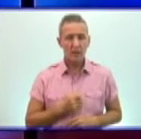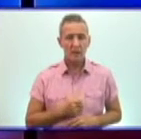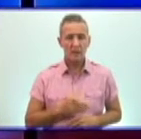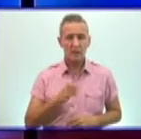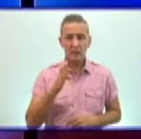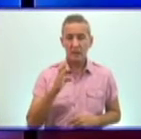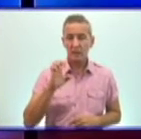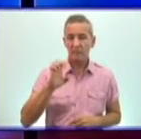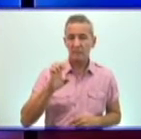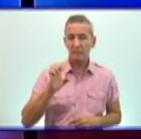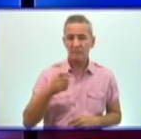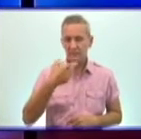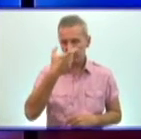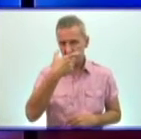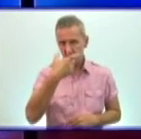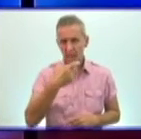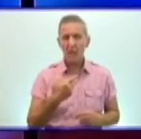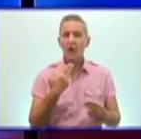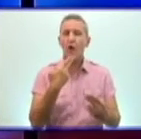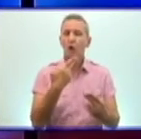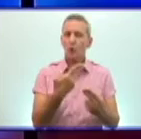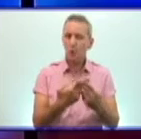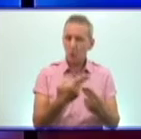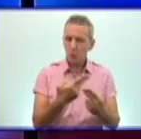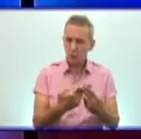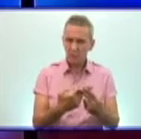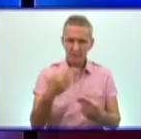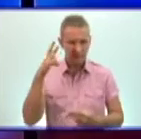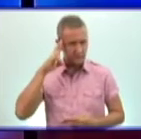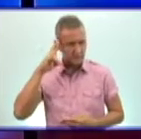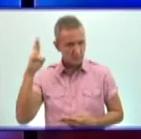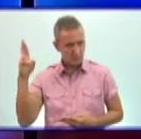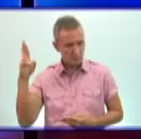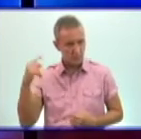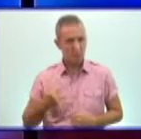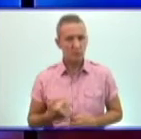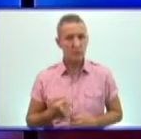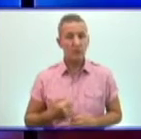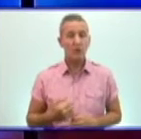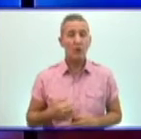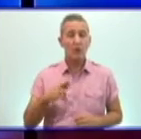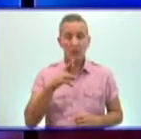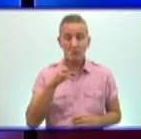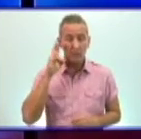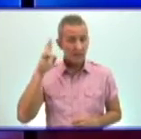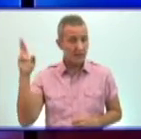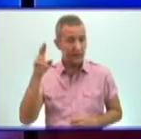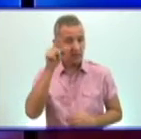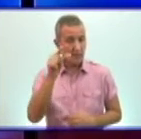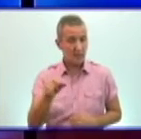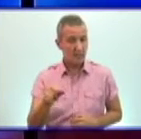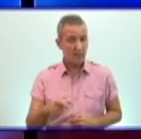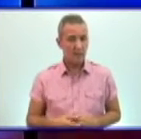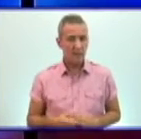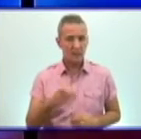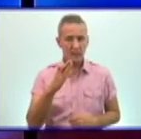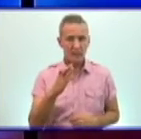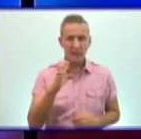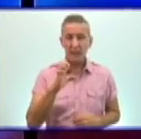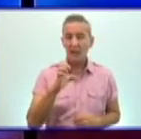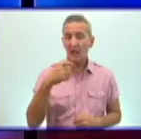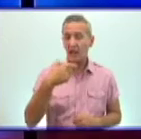no, confianza revolucionaria. Por lo tanto, para un revolucionario la fe ciega está